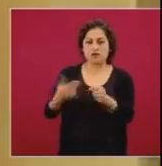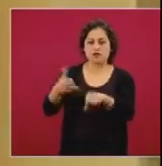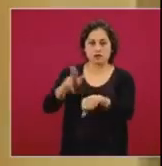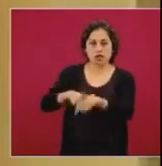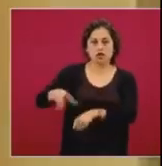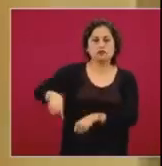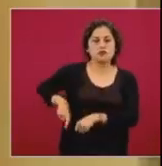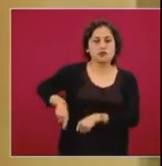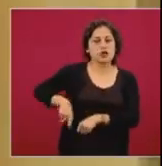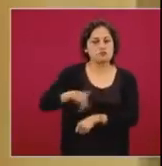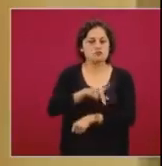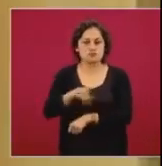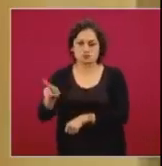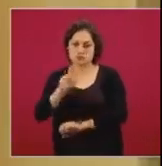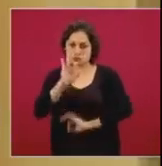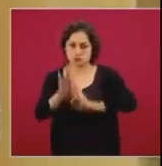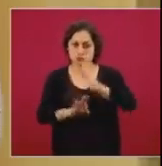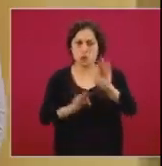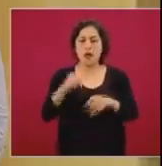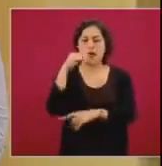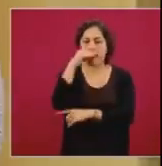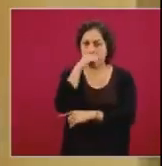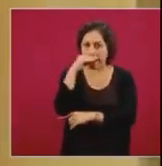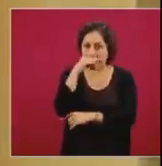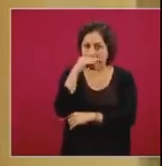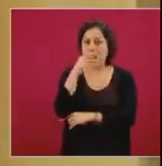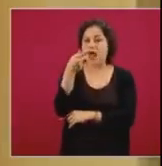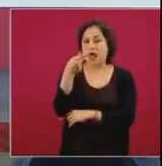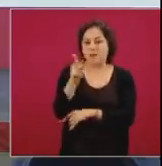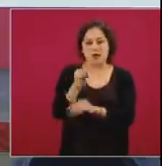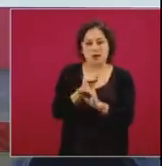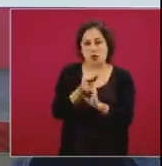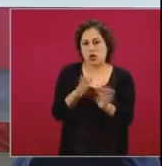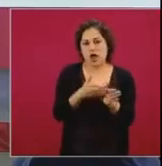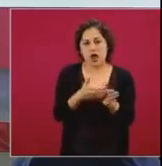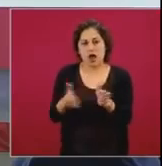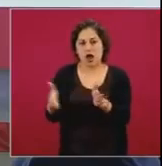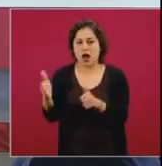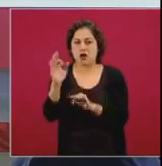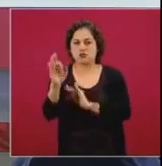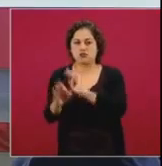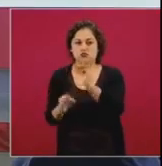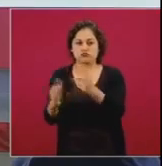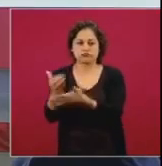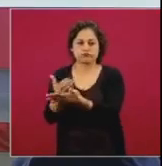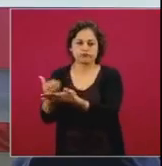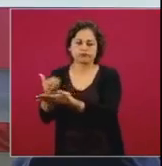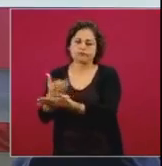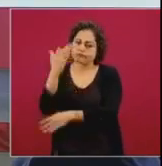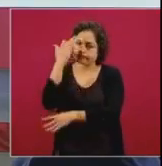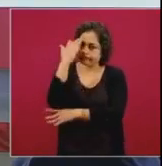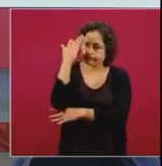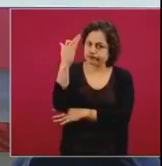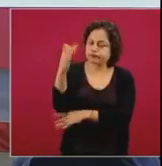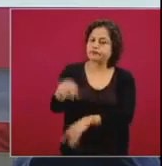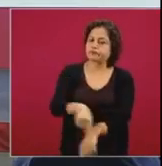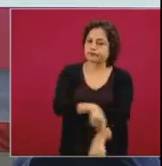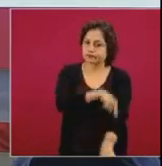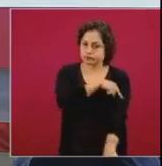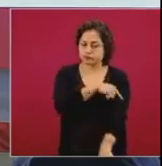sí, al igual que tuberculosis, es un tratamiento largo. Entonces, básicamente, ¿qué es la lepra? Pues